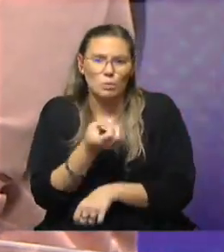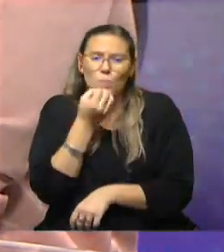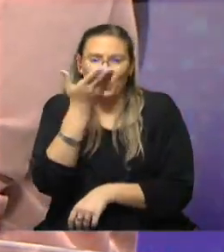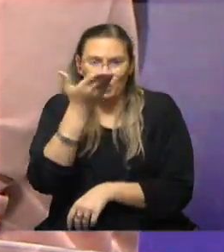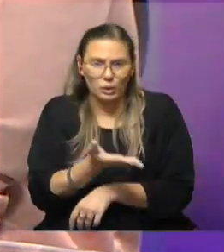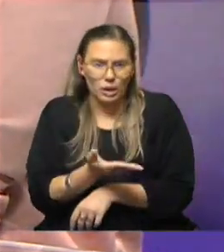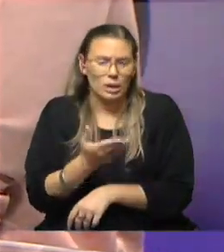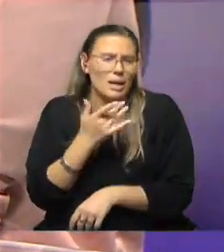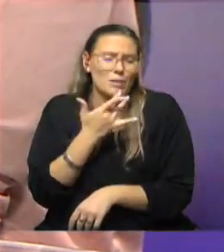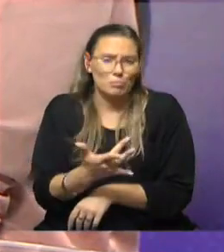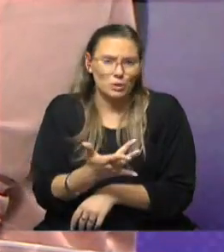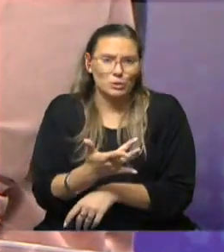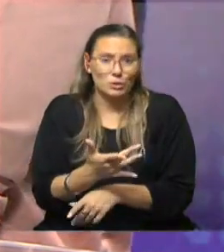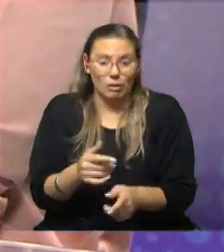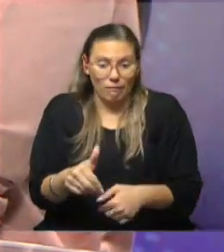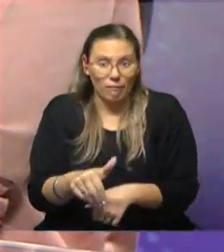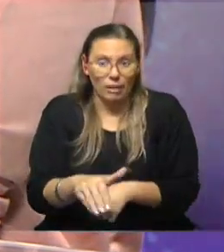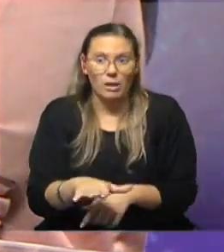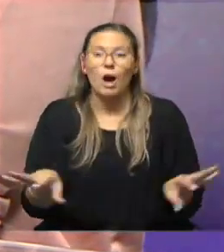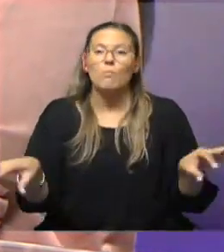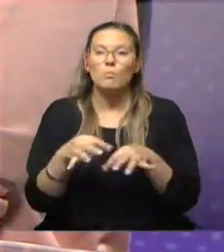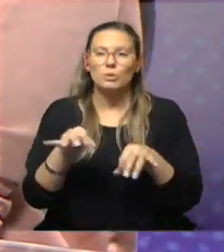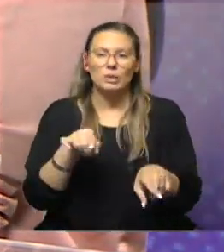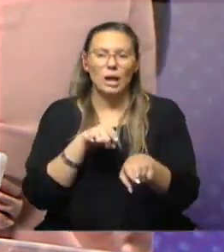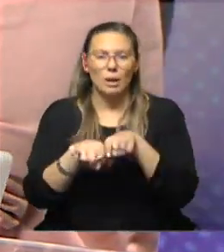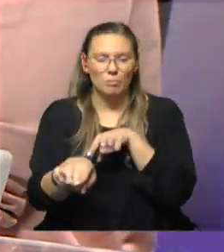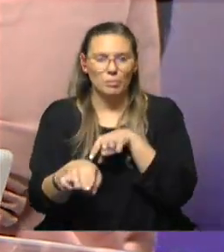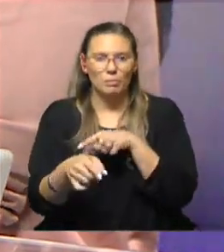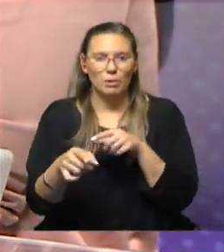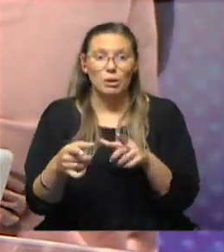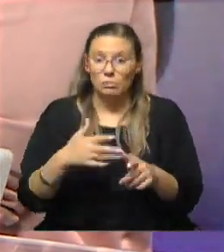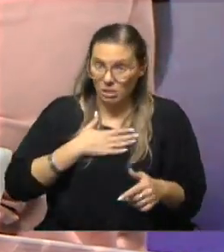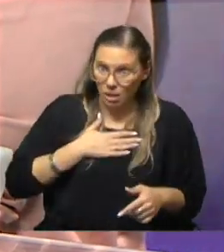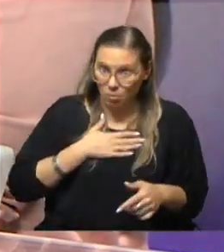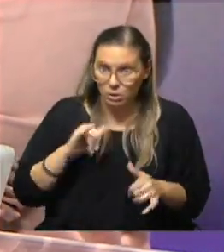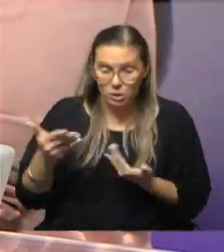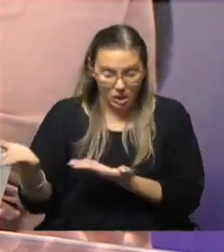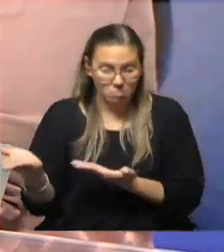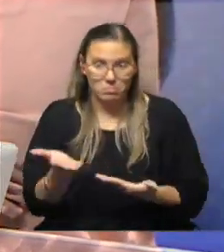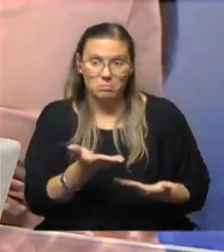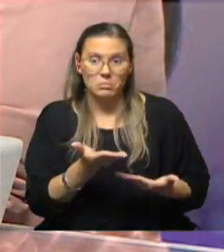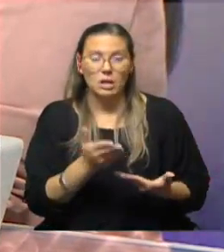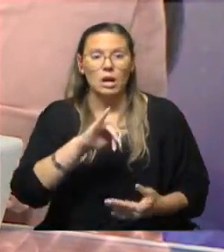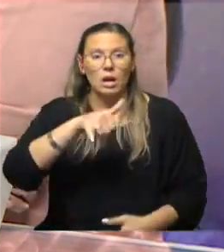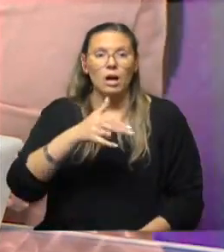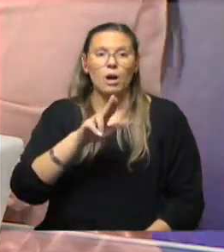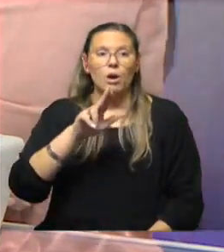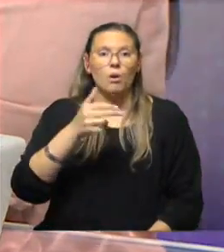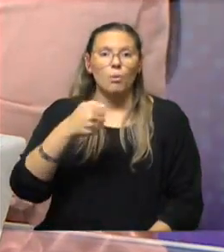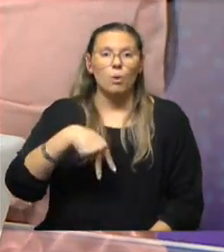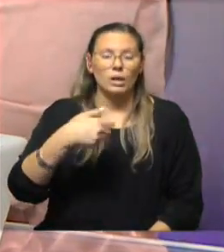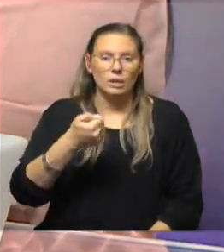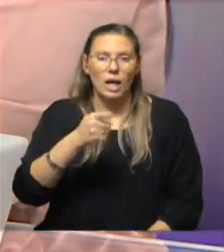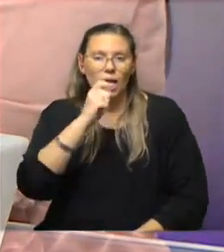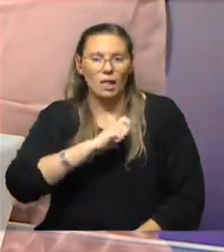y unas churrazas que están ahí por hacer música en vivo, así que si te parece, le damos paso ya a Juana. Juana